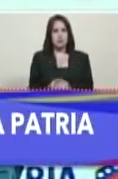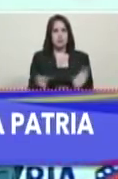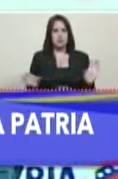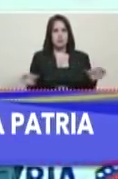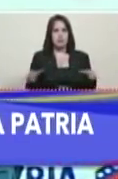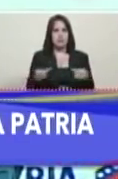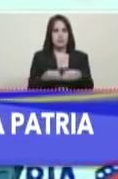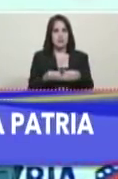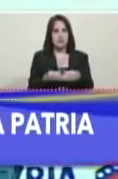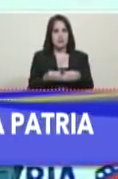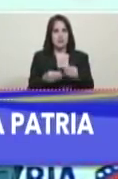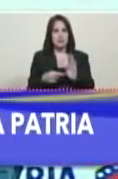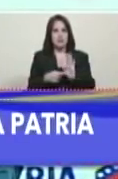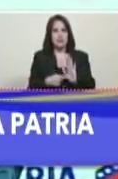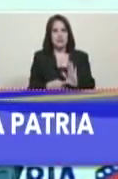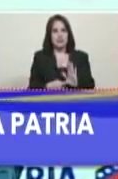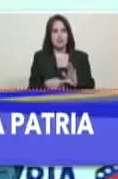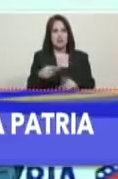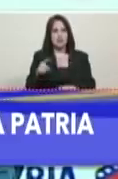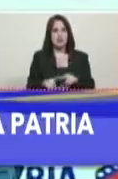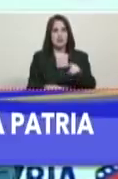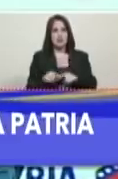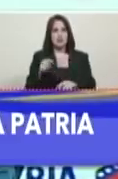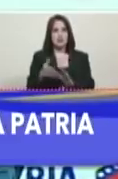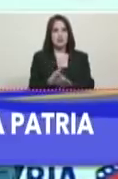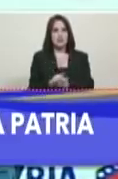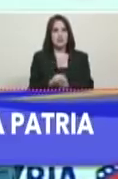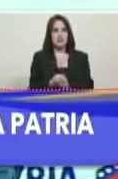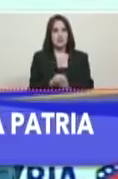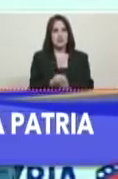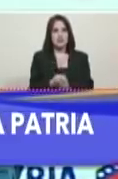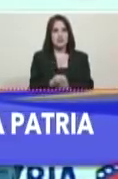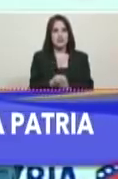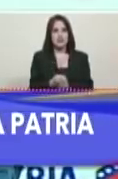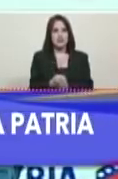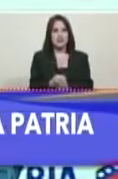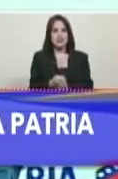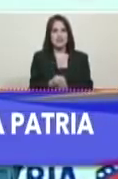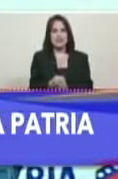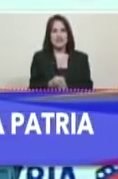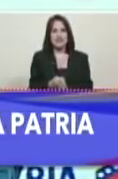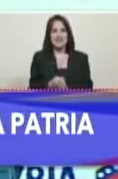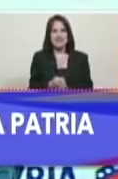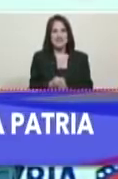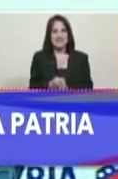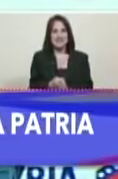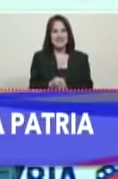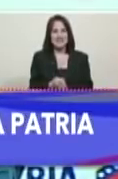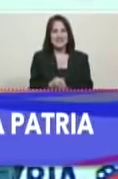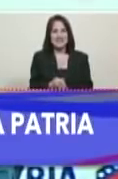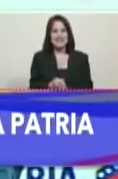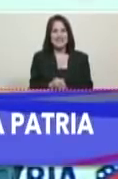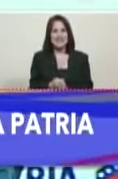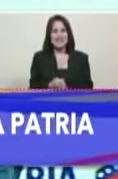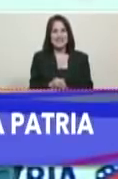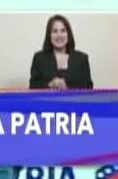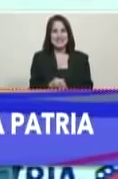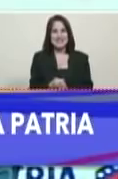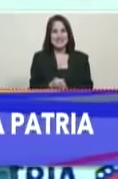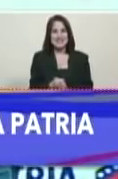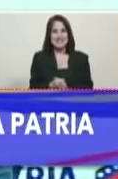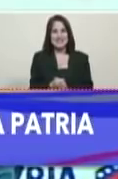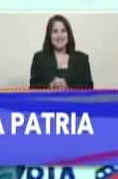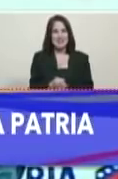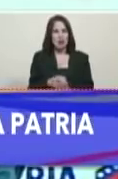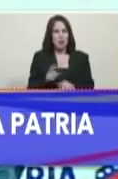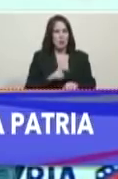Luis Fermín, ubicado en Turmero. Bueno, vamos a ver, fíjense ustedes esta experiencia. Yosmari, yo te pido un momentico